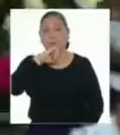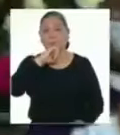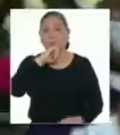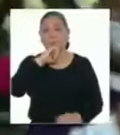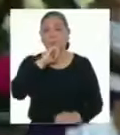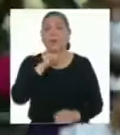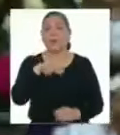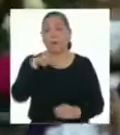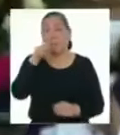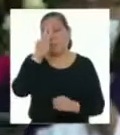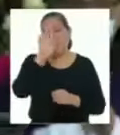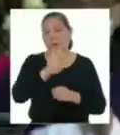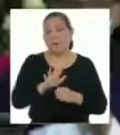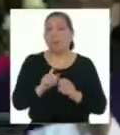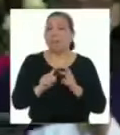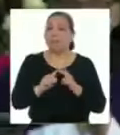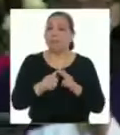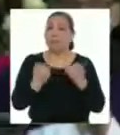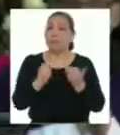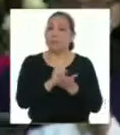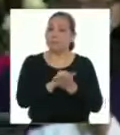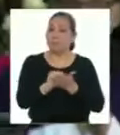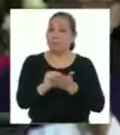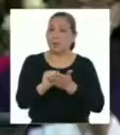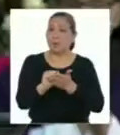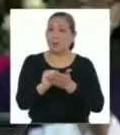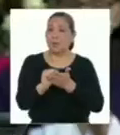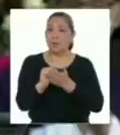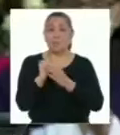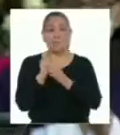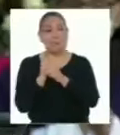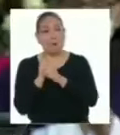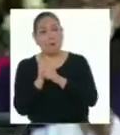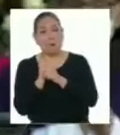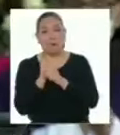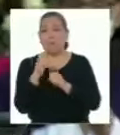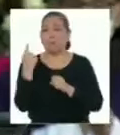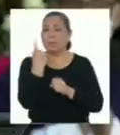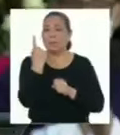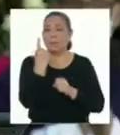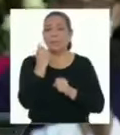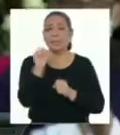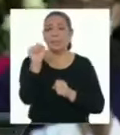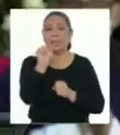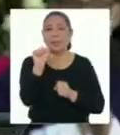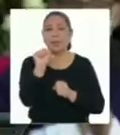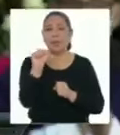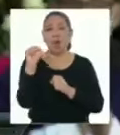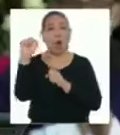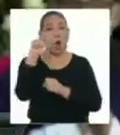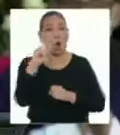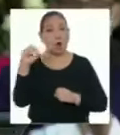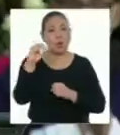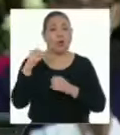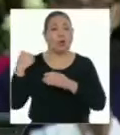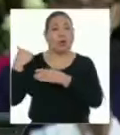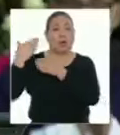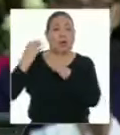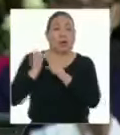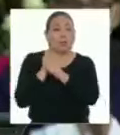Querido hermano, al inicio del mes morado, en el primer sábado de octubre, día de la